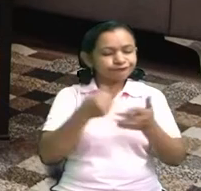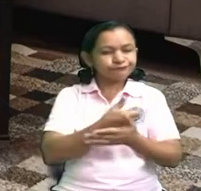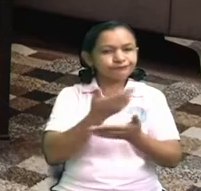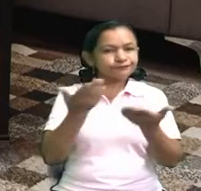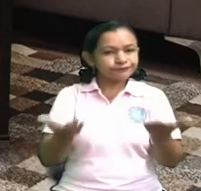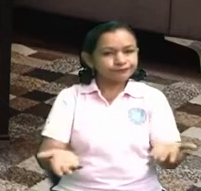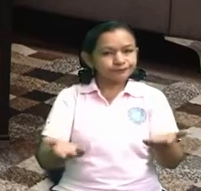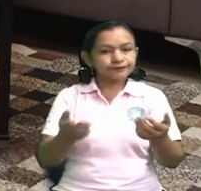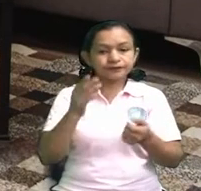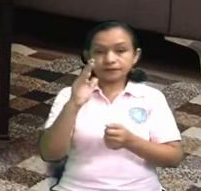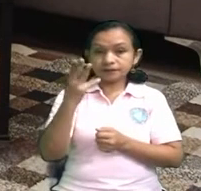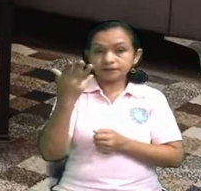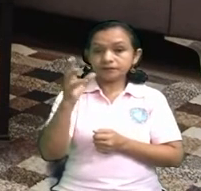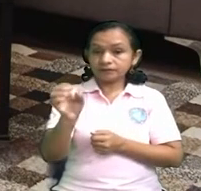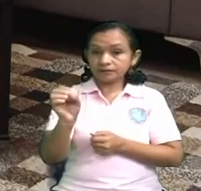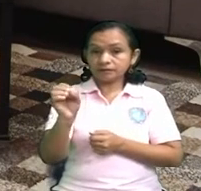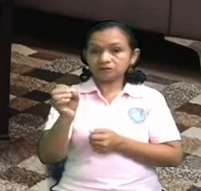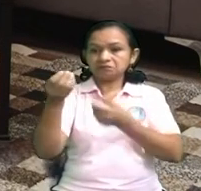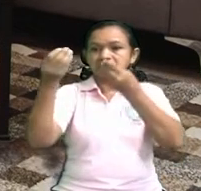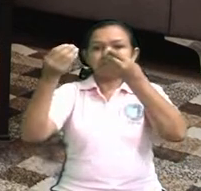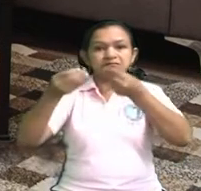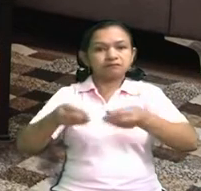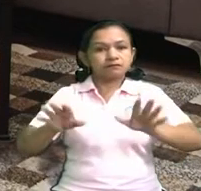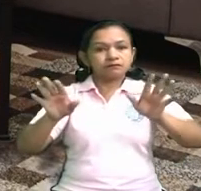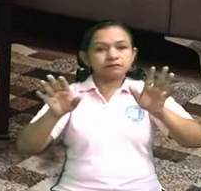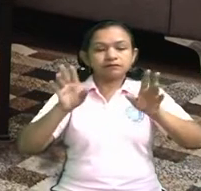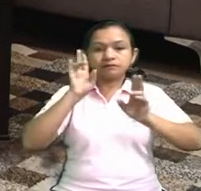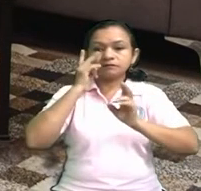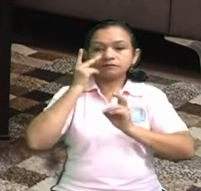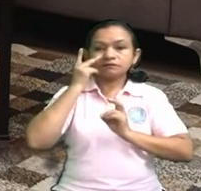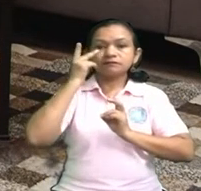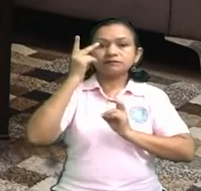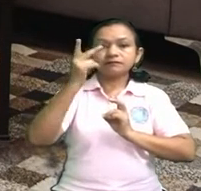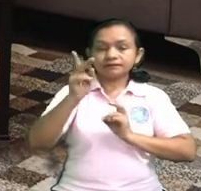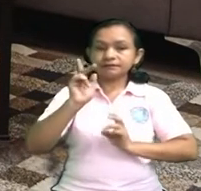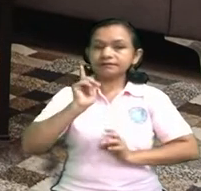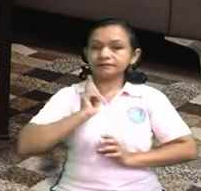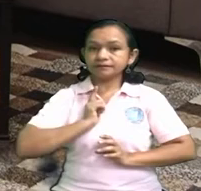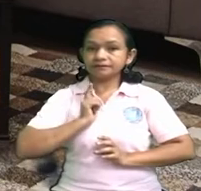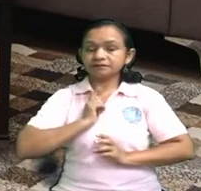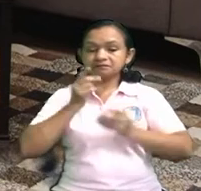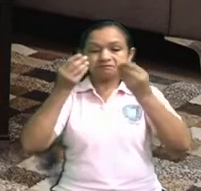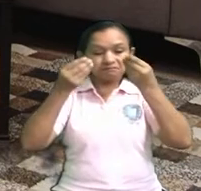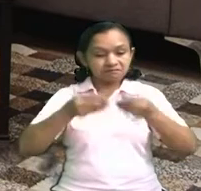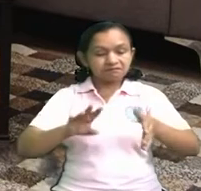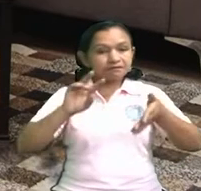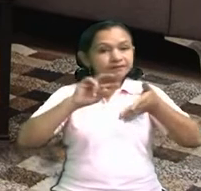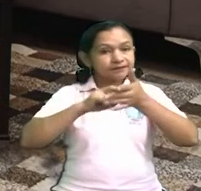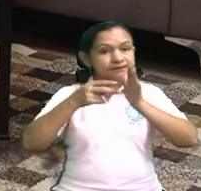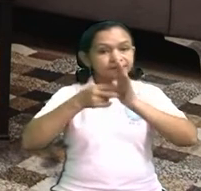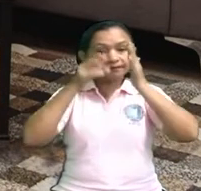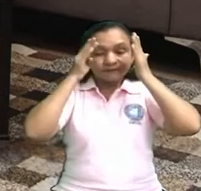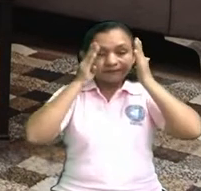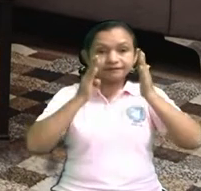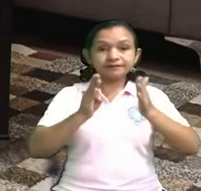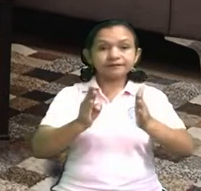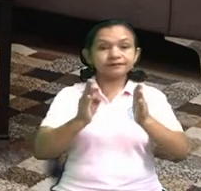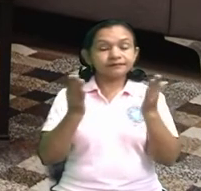Desgraciadamente, en el 90 se perdió la visión, se perdió el concepto de